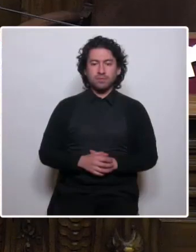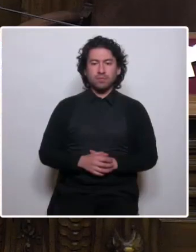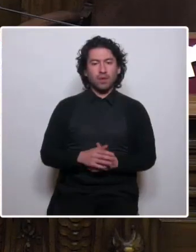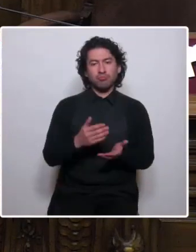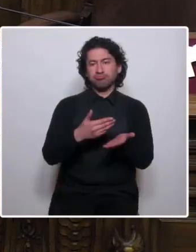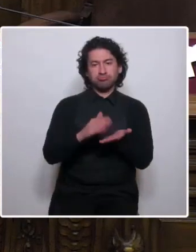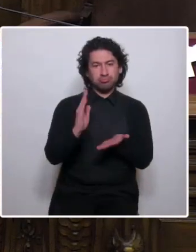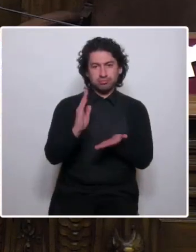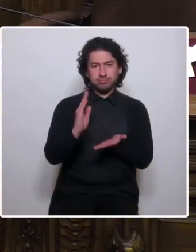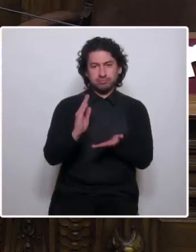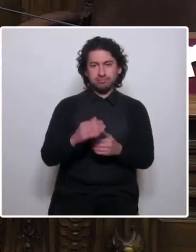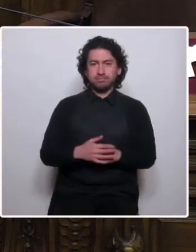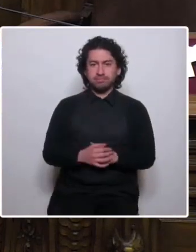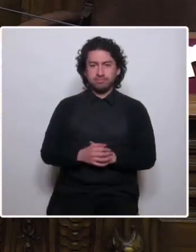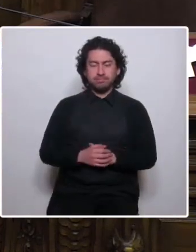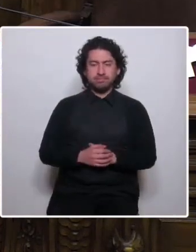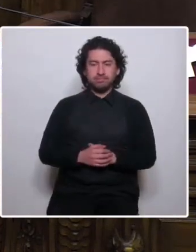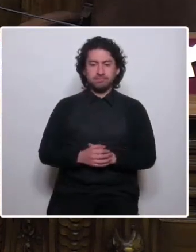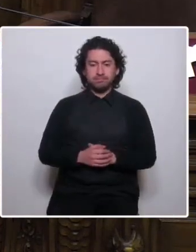Rechazado.